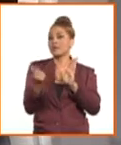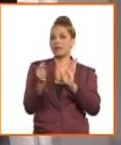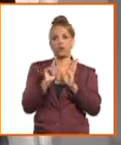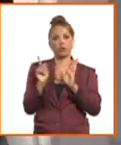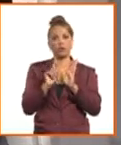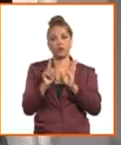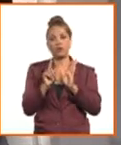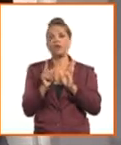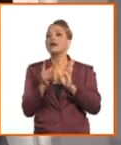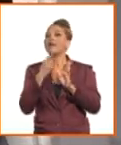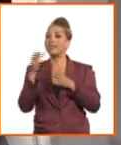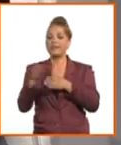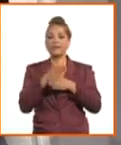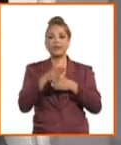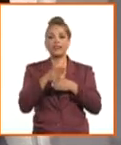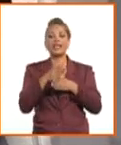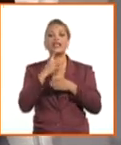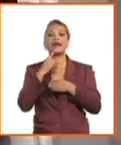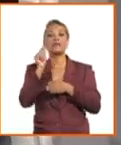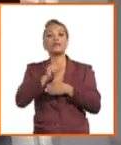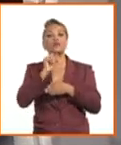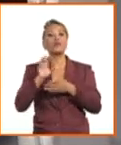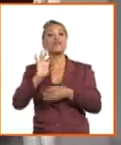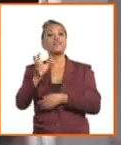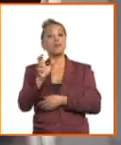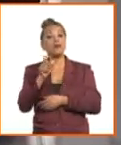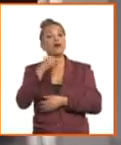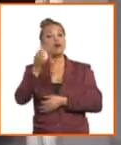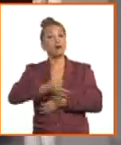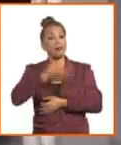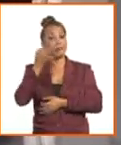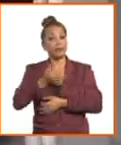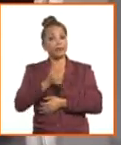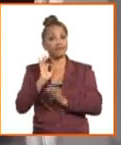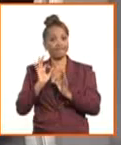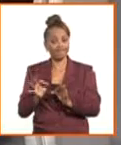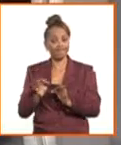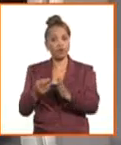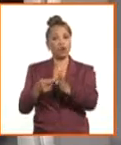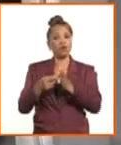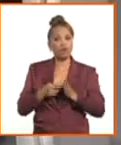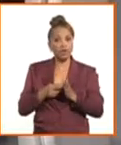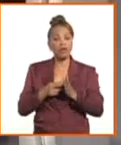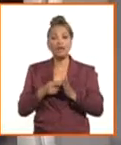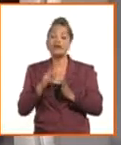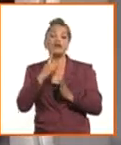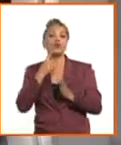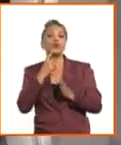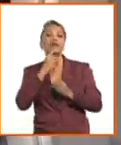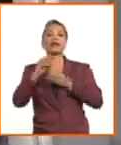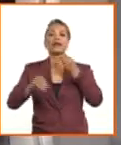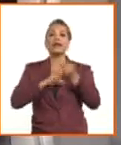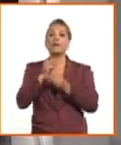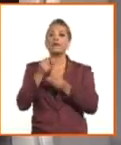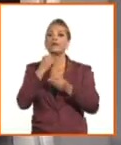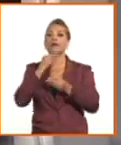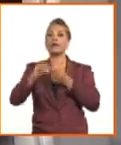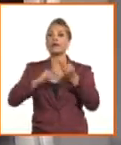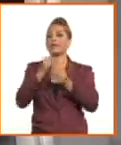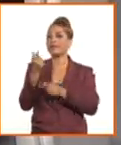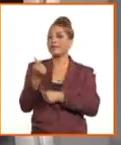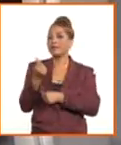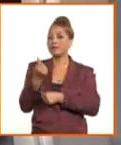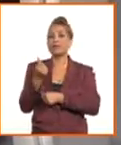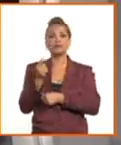mucho los compañeros del banco, con toda razón. O sea, no es que ahora, con el diseño de una política monetaria, con el diseño de medidas monetarias en el entorno financiero,